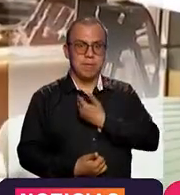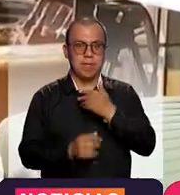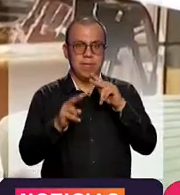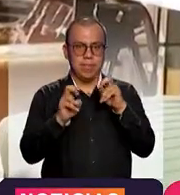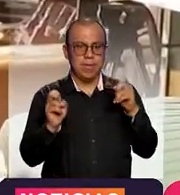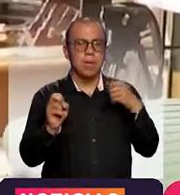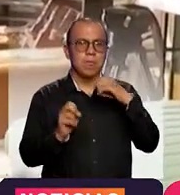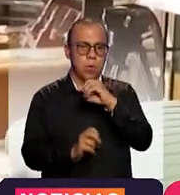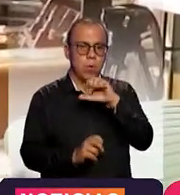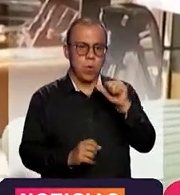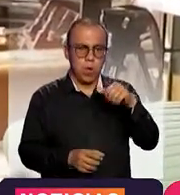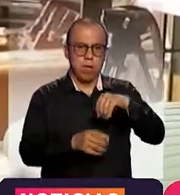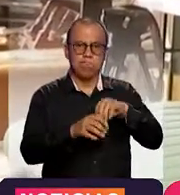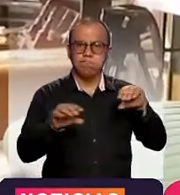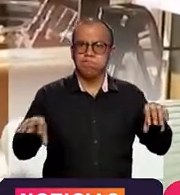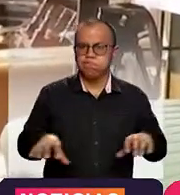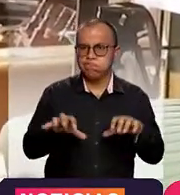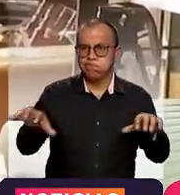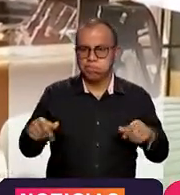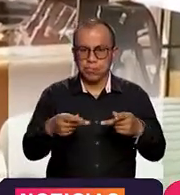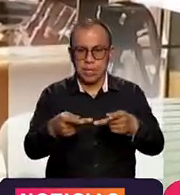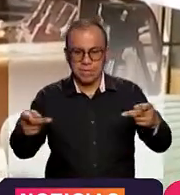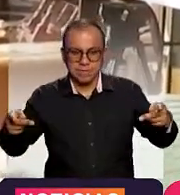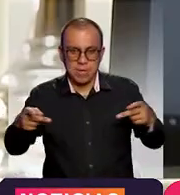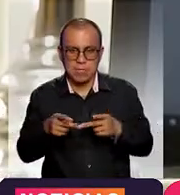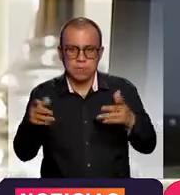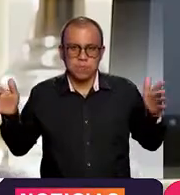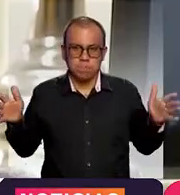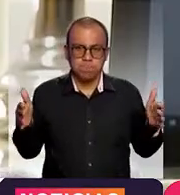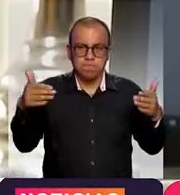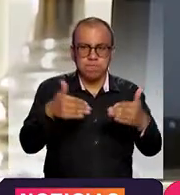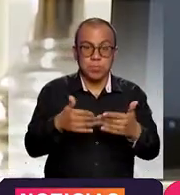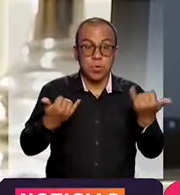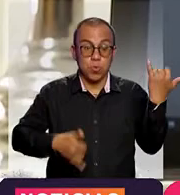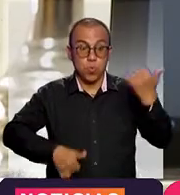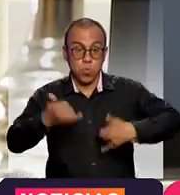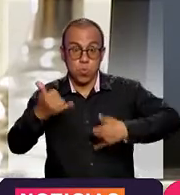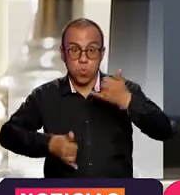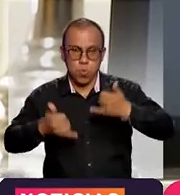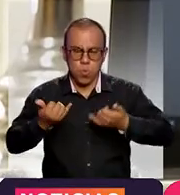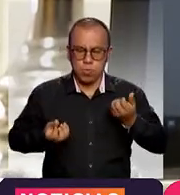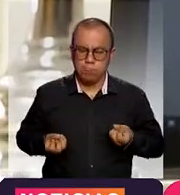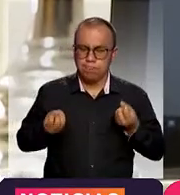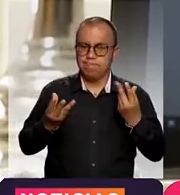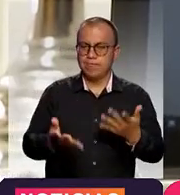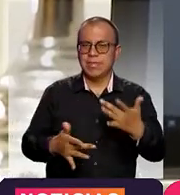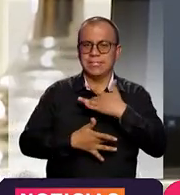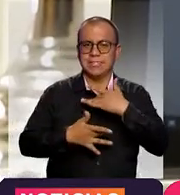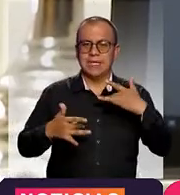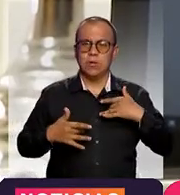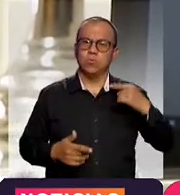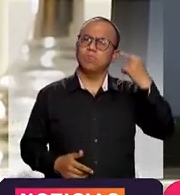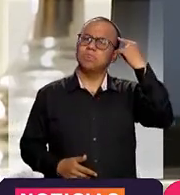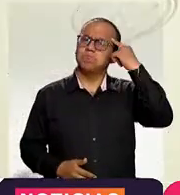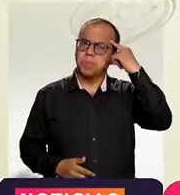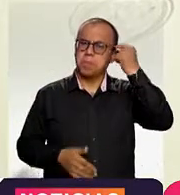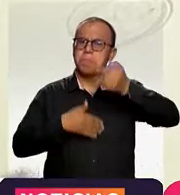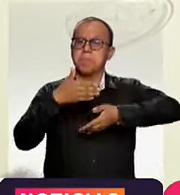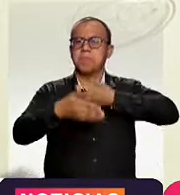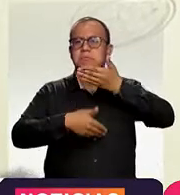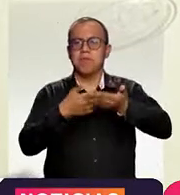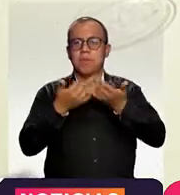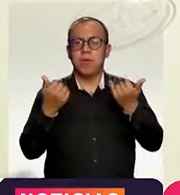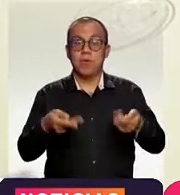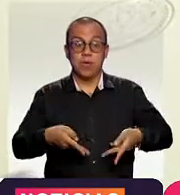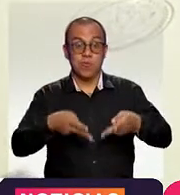niñas pueden adecuar actividades en espacios reducidos y rutinas de juego para contribuir con la salud mental de los menores de edad en medio de